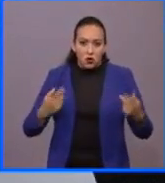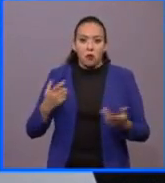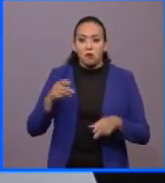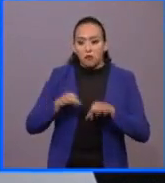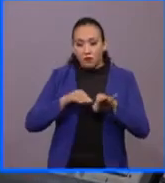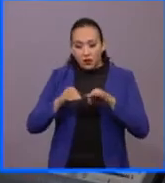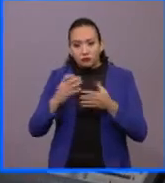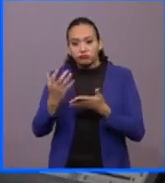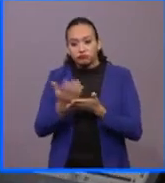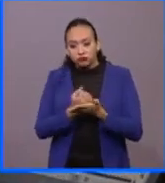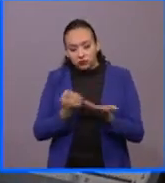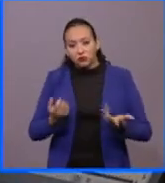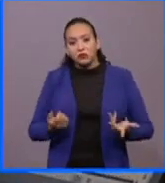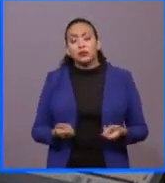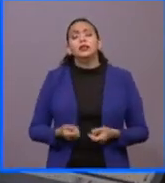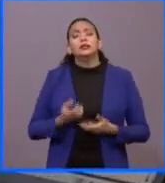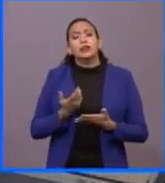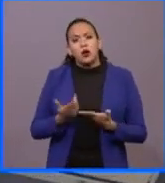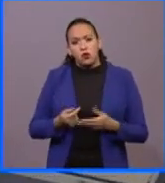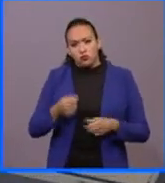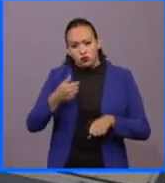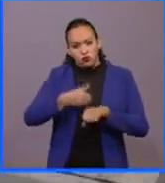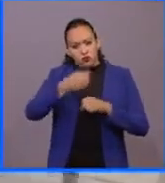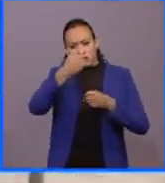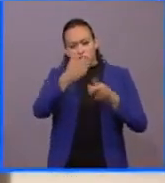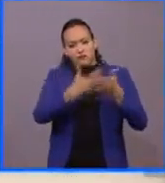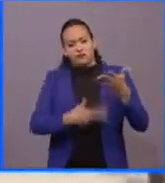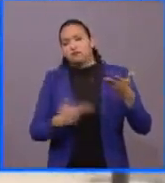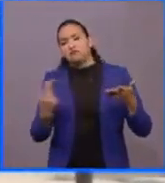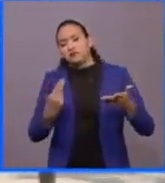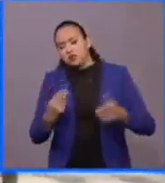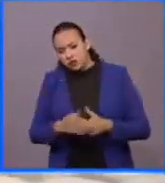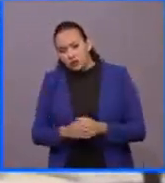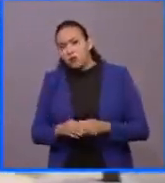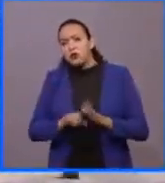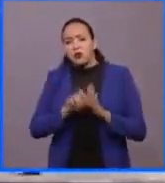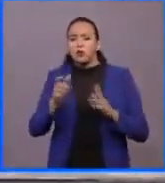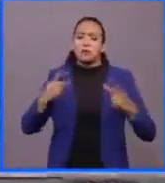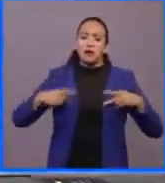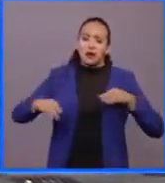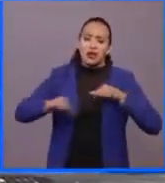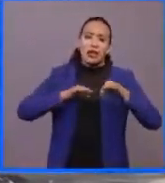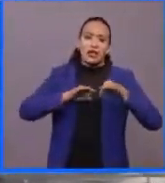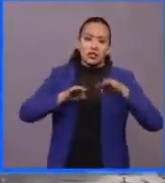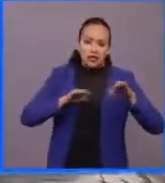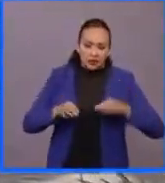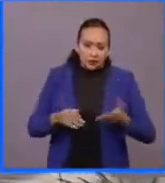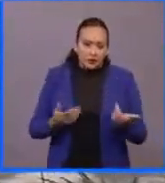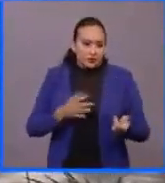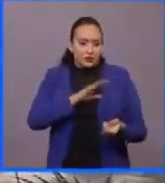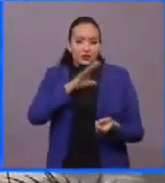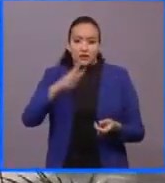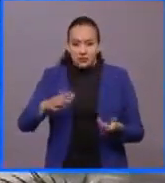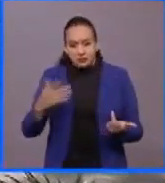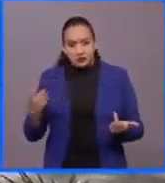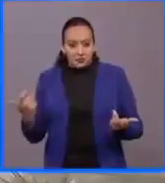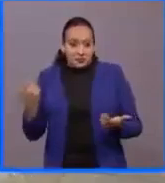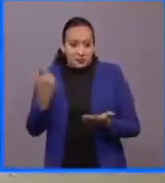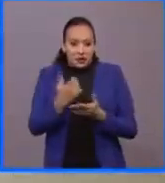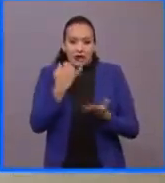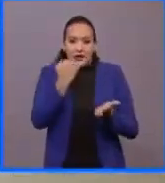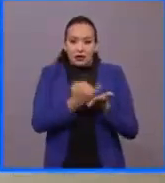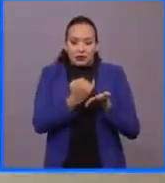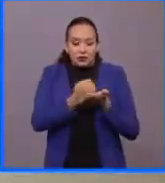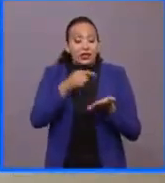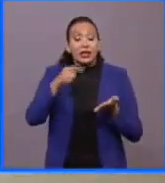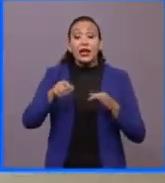requiere enumerar los supuestos en los que una prestación de previsión social se otorga de manera generalizada a los trabajadores, ya